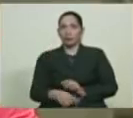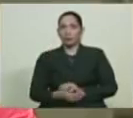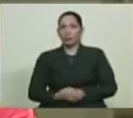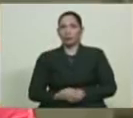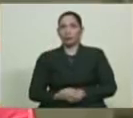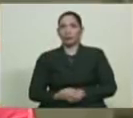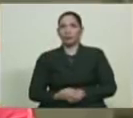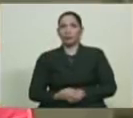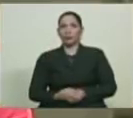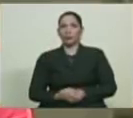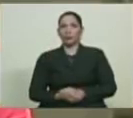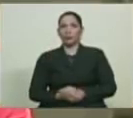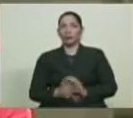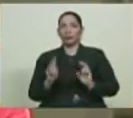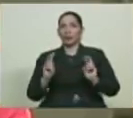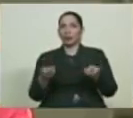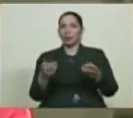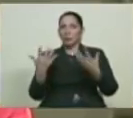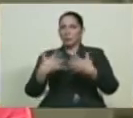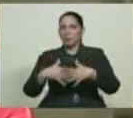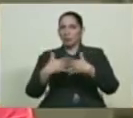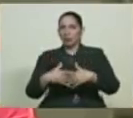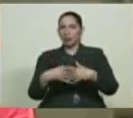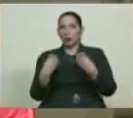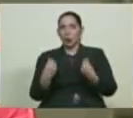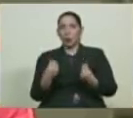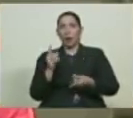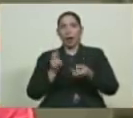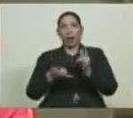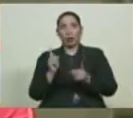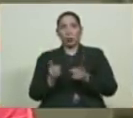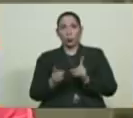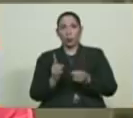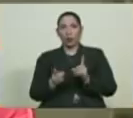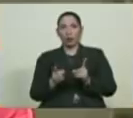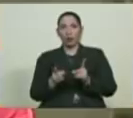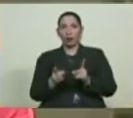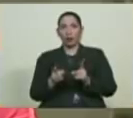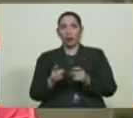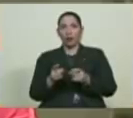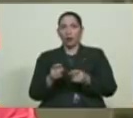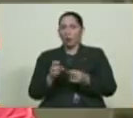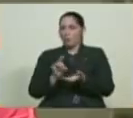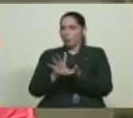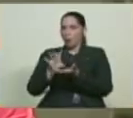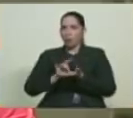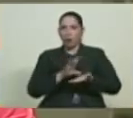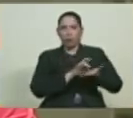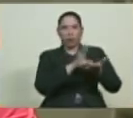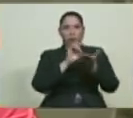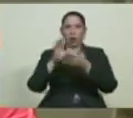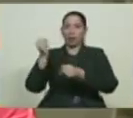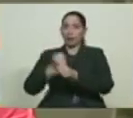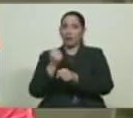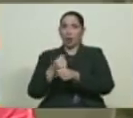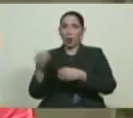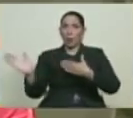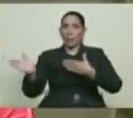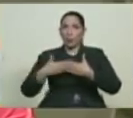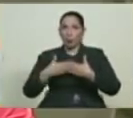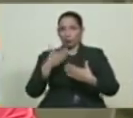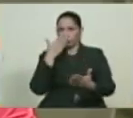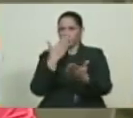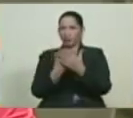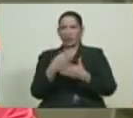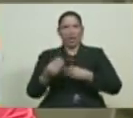de las empresas, como hay algunas empresas que están despidiendo a los trabajadores, están cerrando, frente a eso, ¿qué